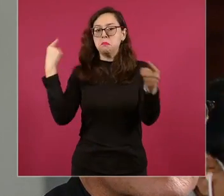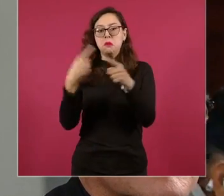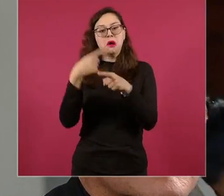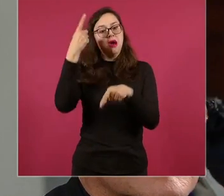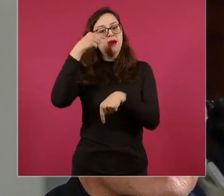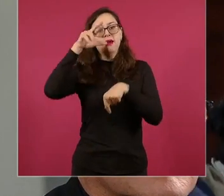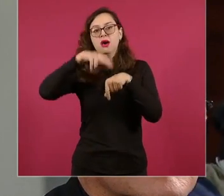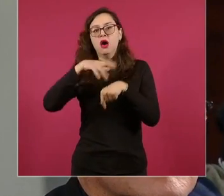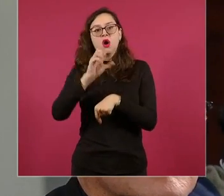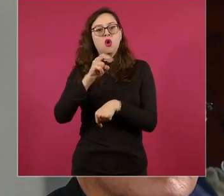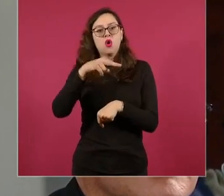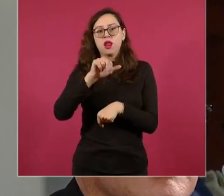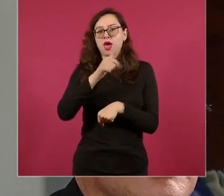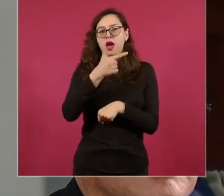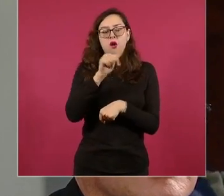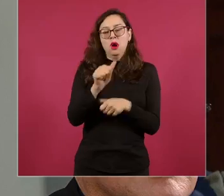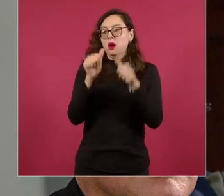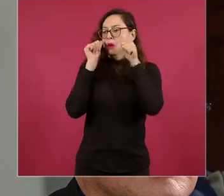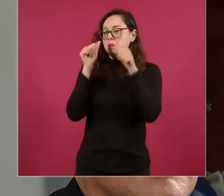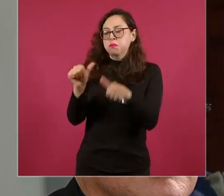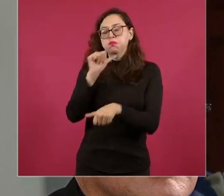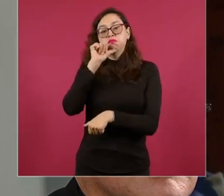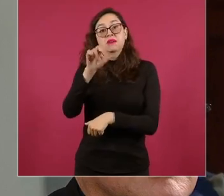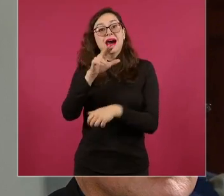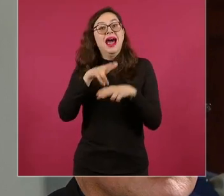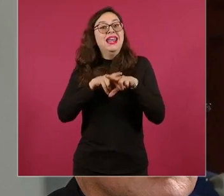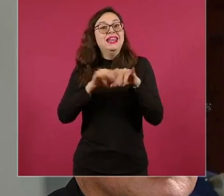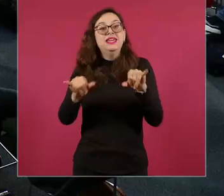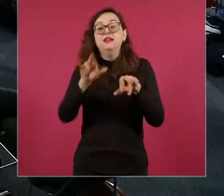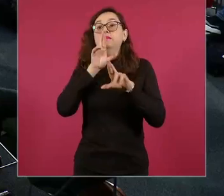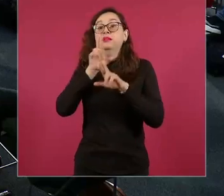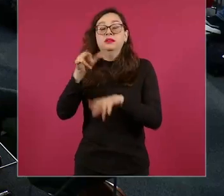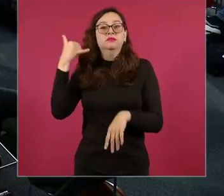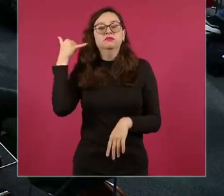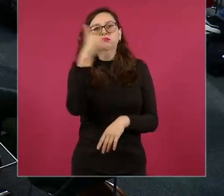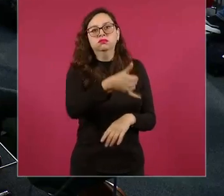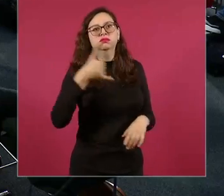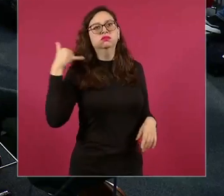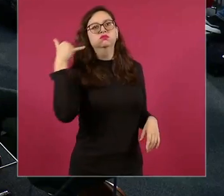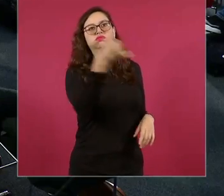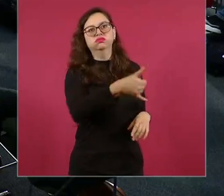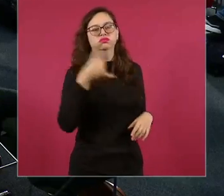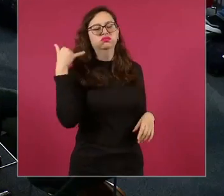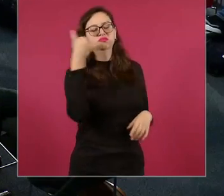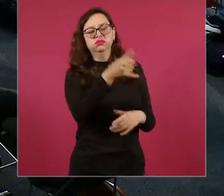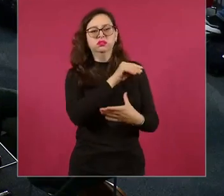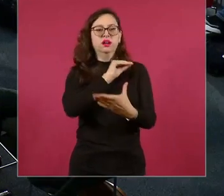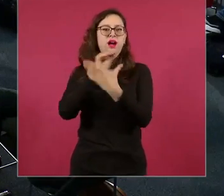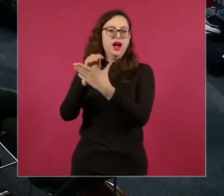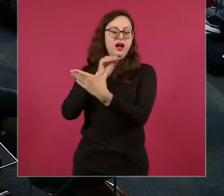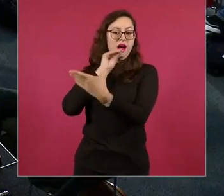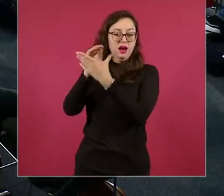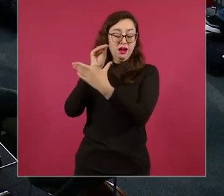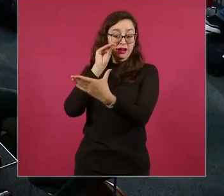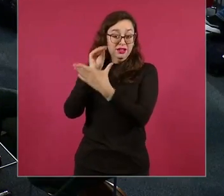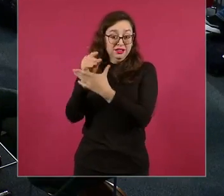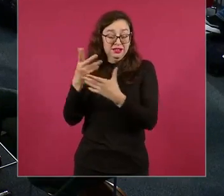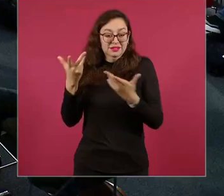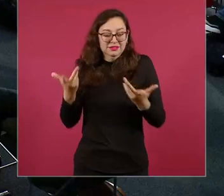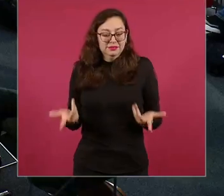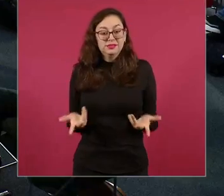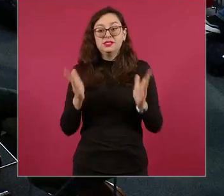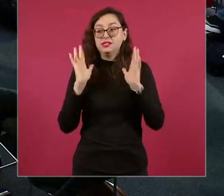no les ha atendido ni respondido las 20 llamadas que han hecho incluso ya hizo una